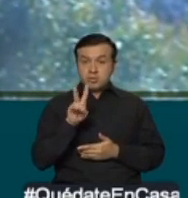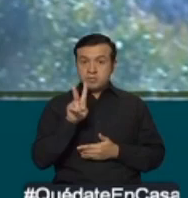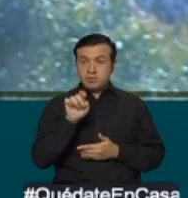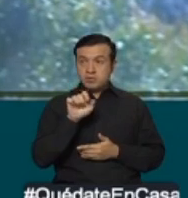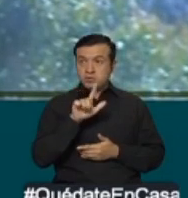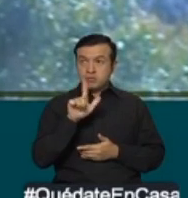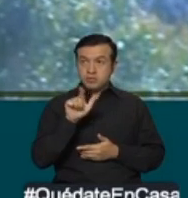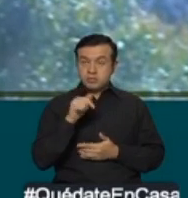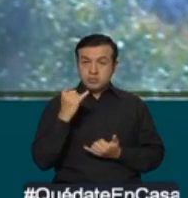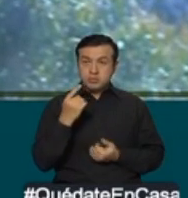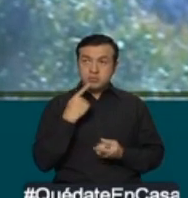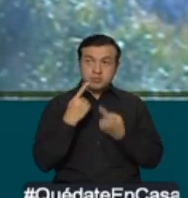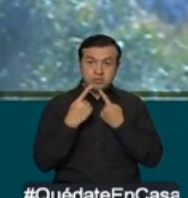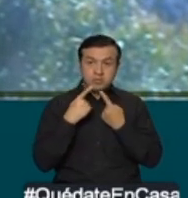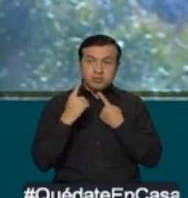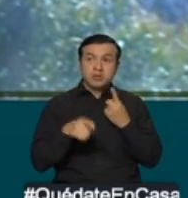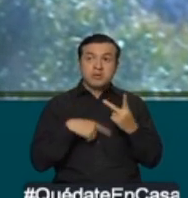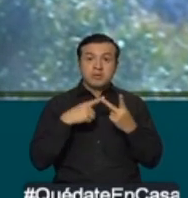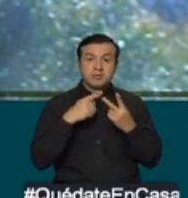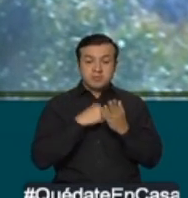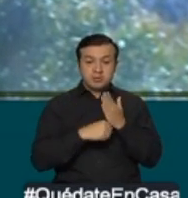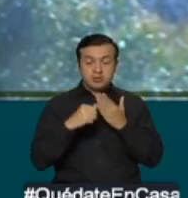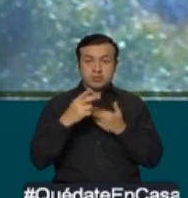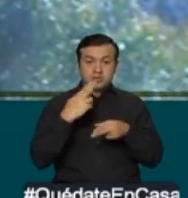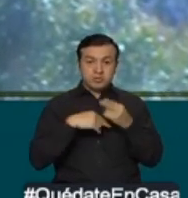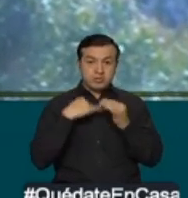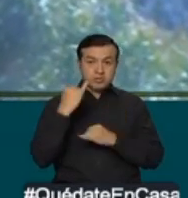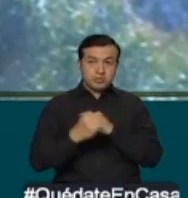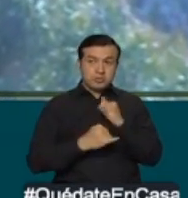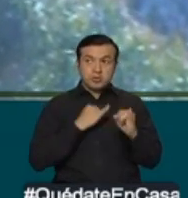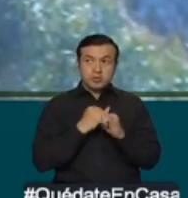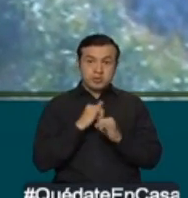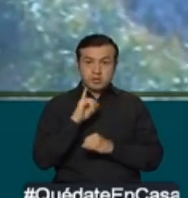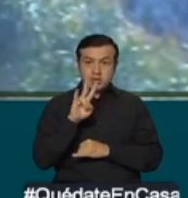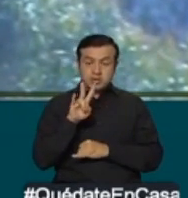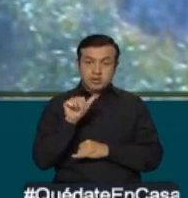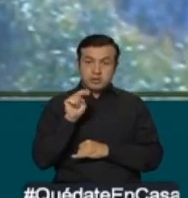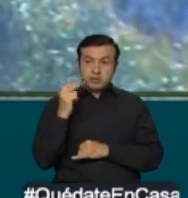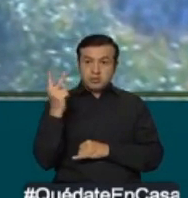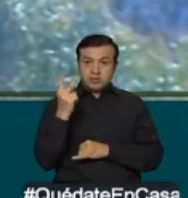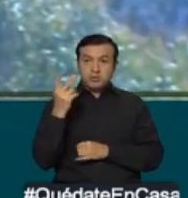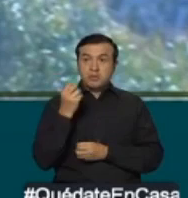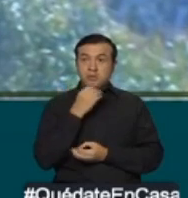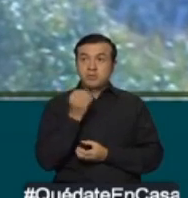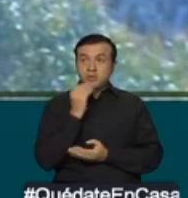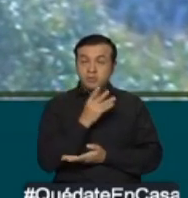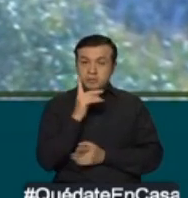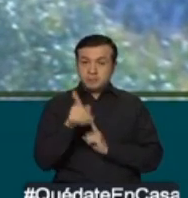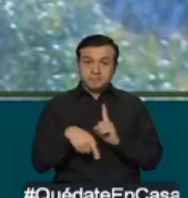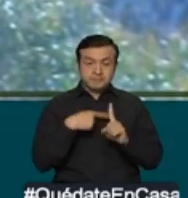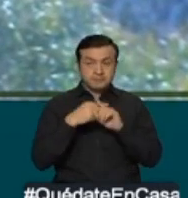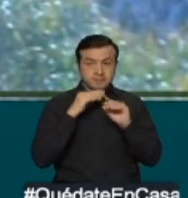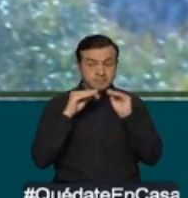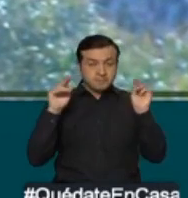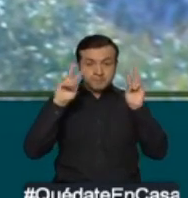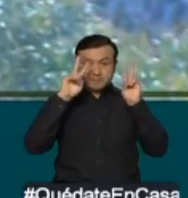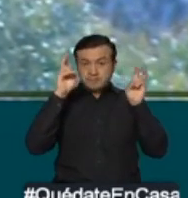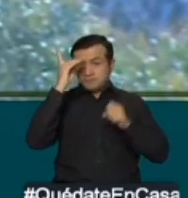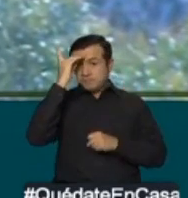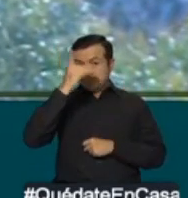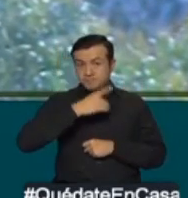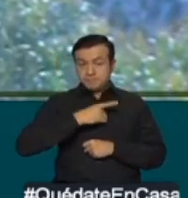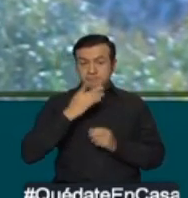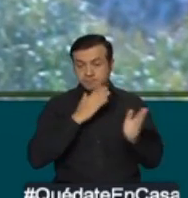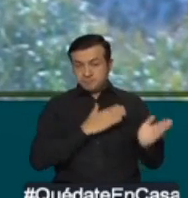acompañará en este espacio y también el ministro de comercio exterior y va a montaner a ellos nos ofrecerán información adicional sobre las decisiones